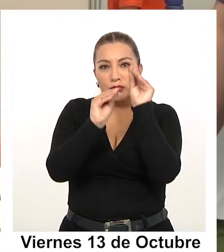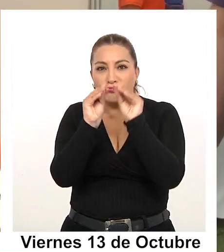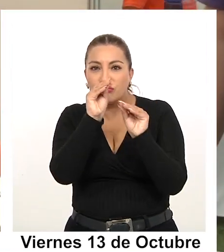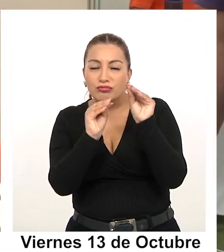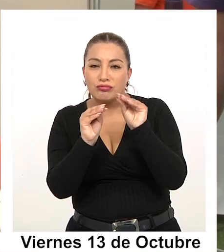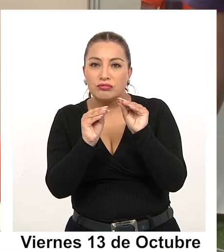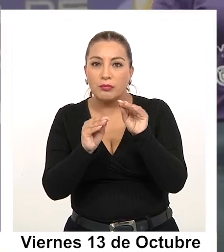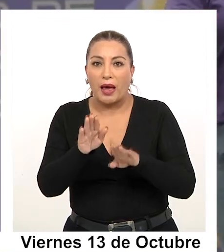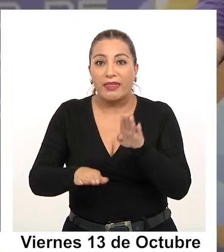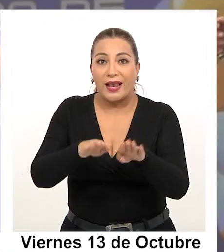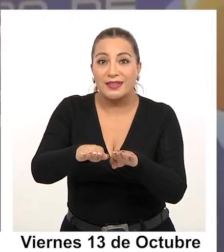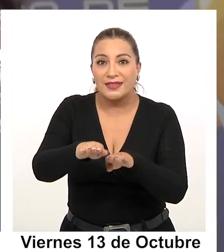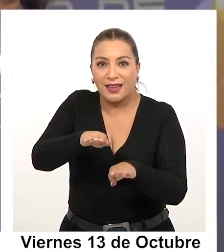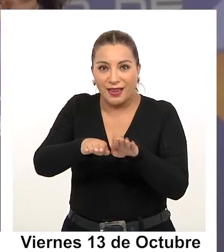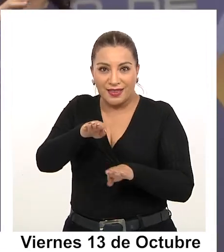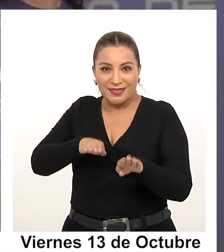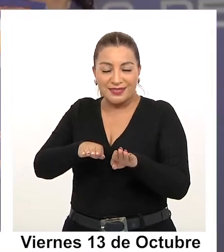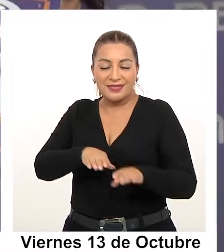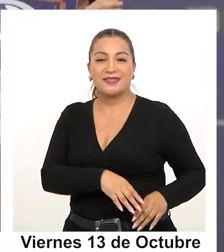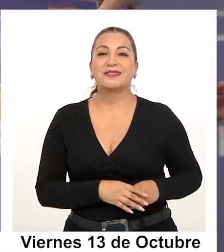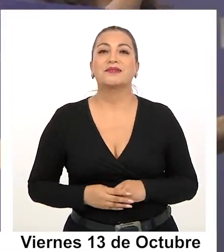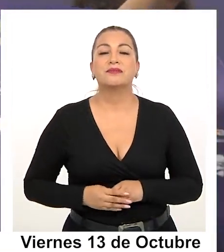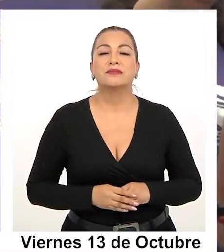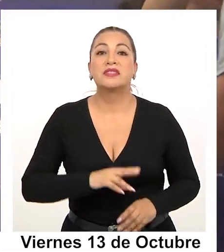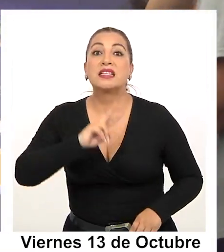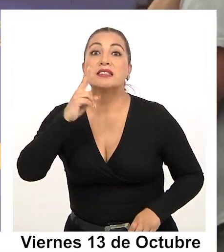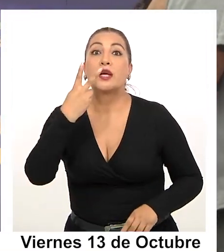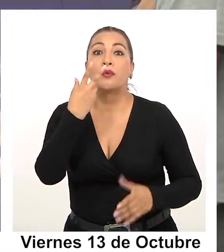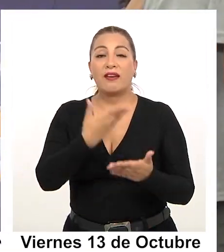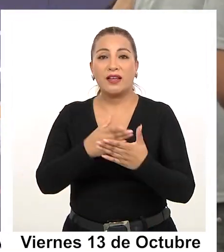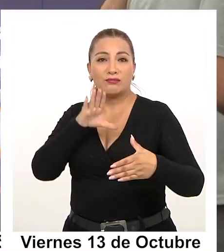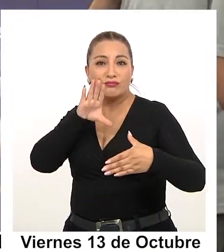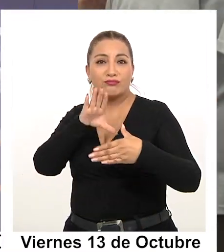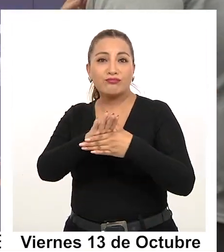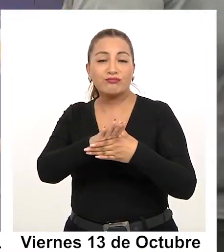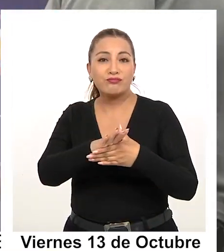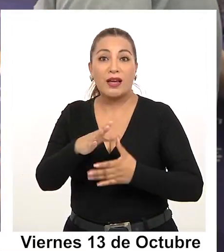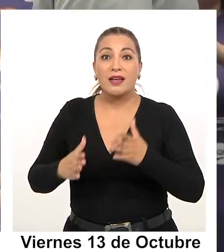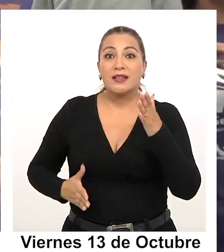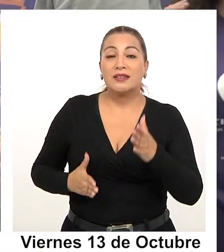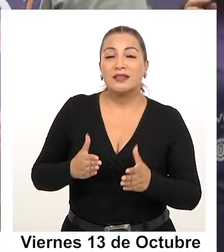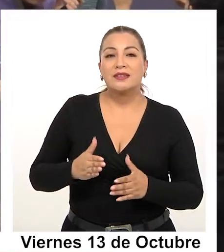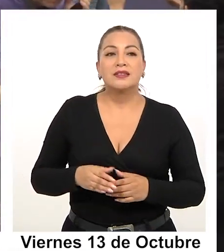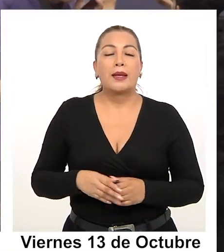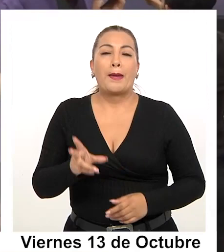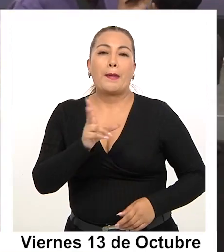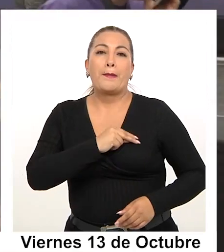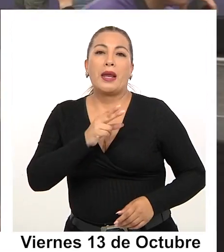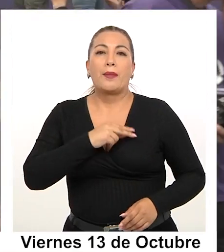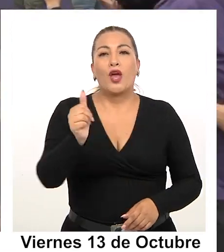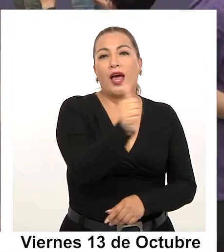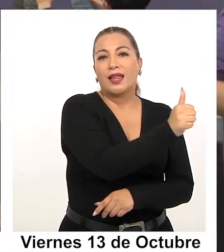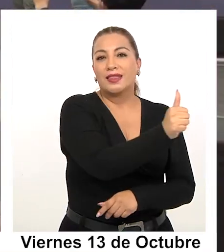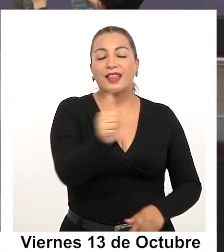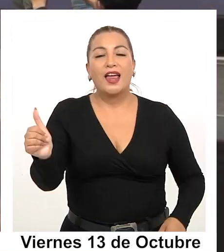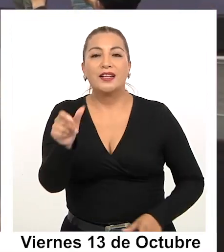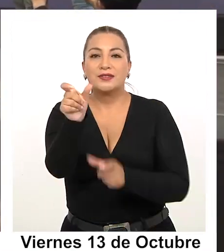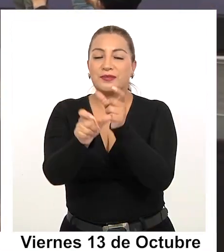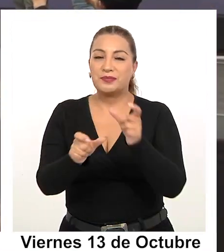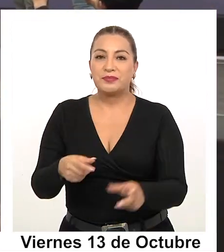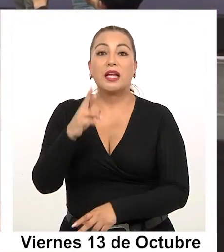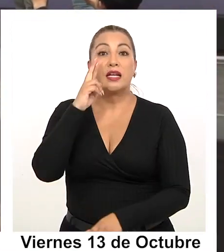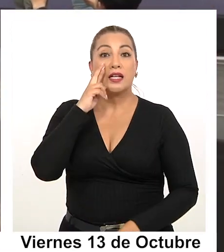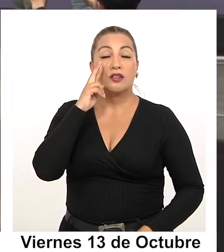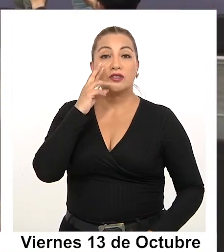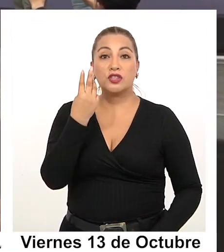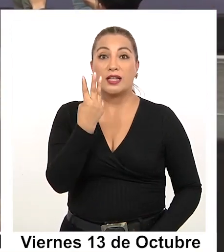vaya adelante y atrás. El segundo encuentro de robótica Abilty premió a todos los participantes y reconoció